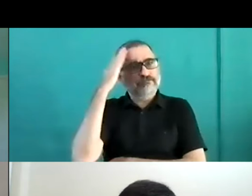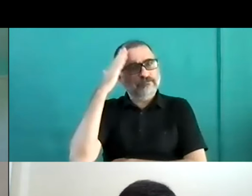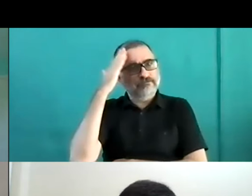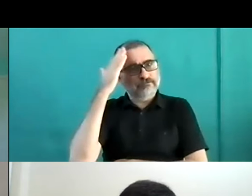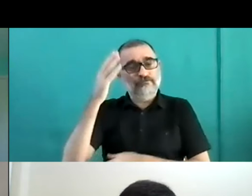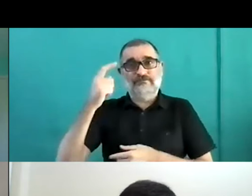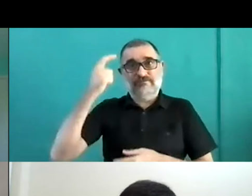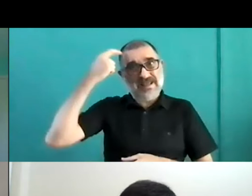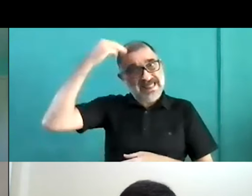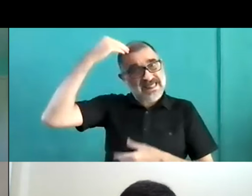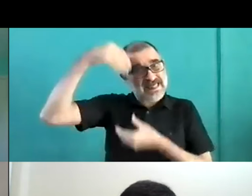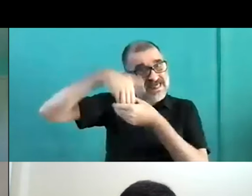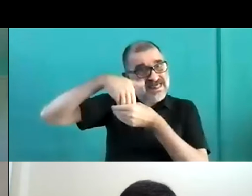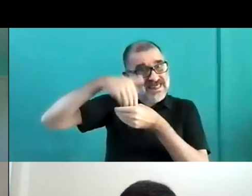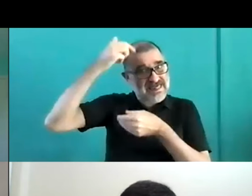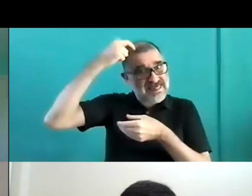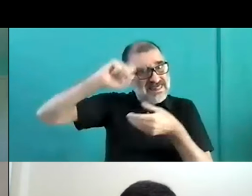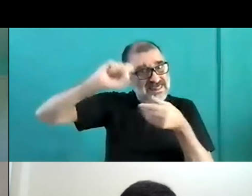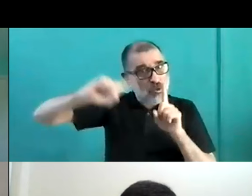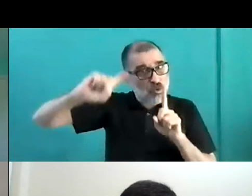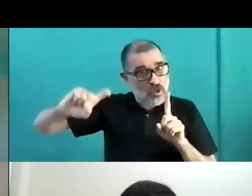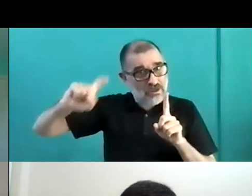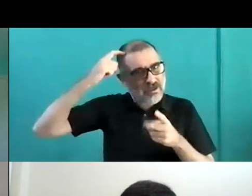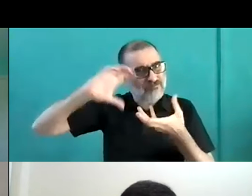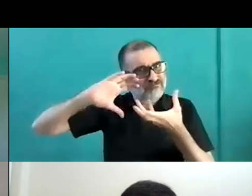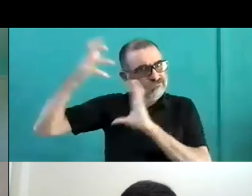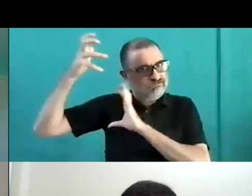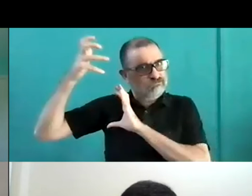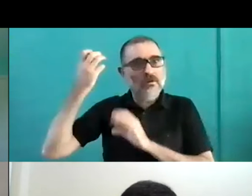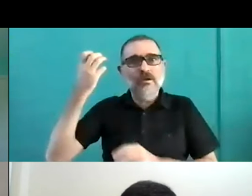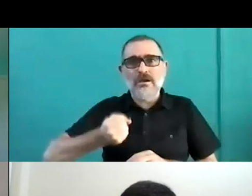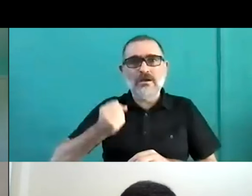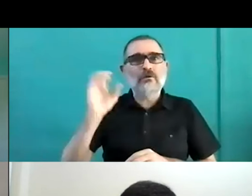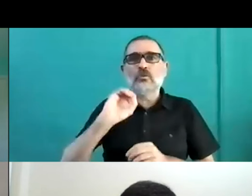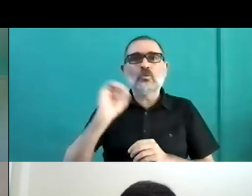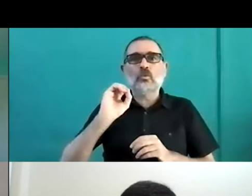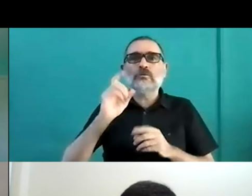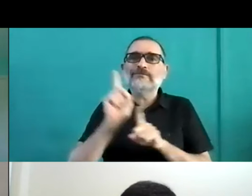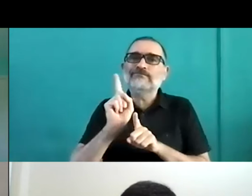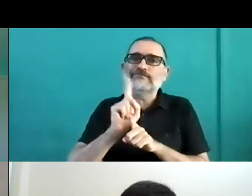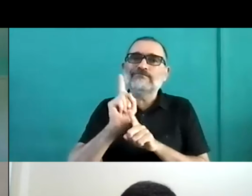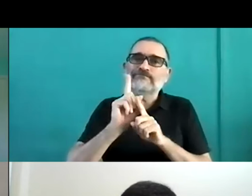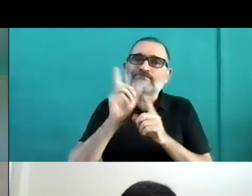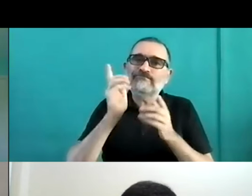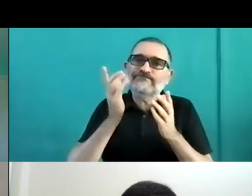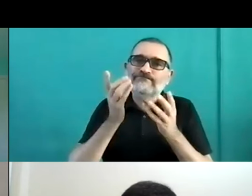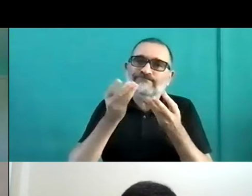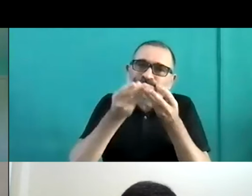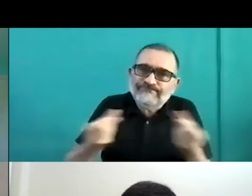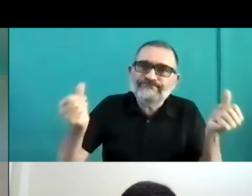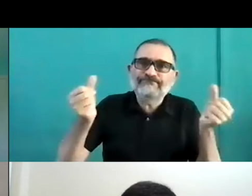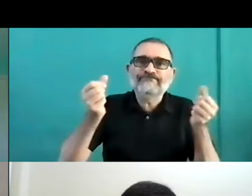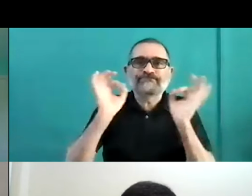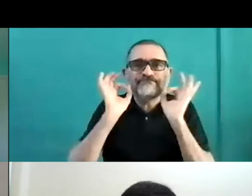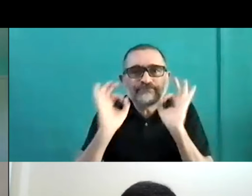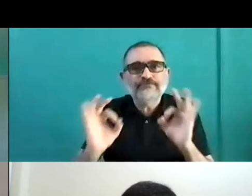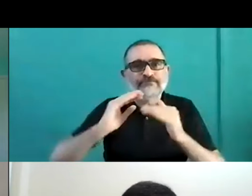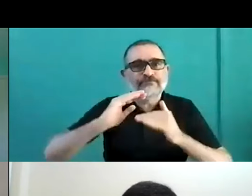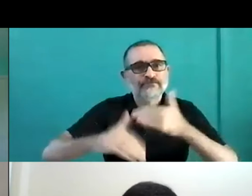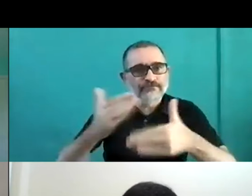daños físicos y psicológicos, así como problemas sociales que son agravados por la pobreza. Por otro lado,